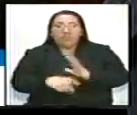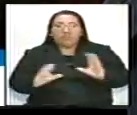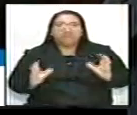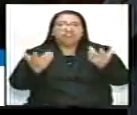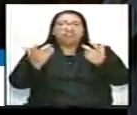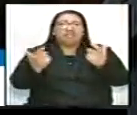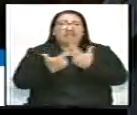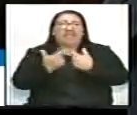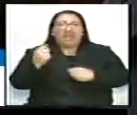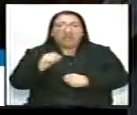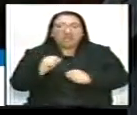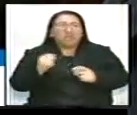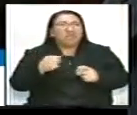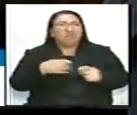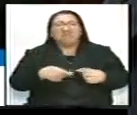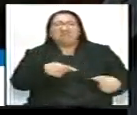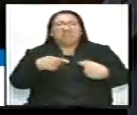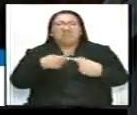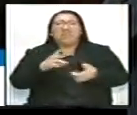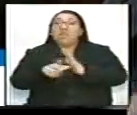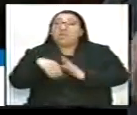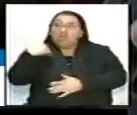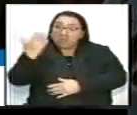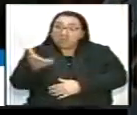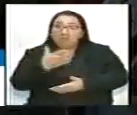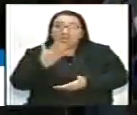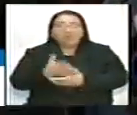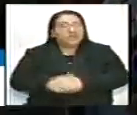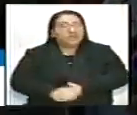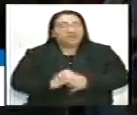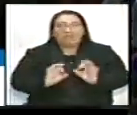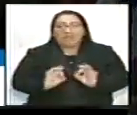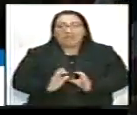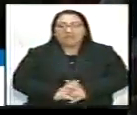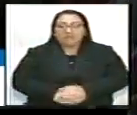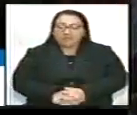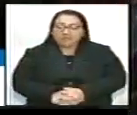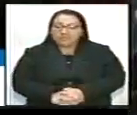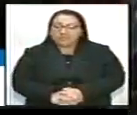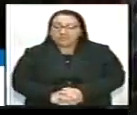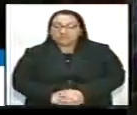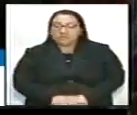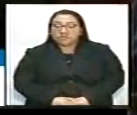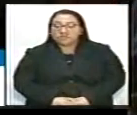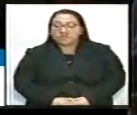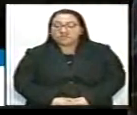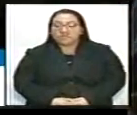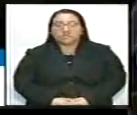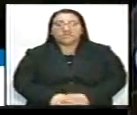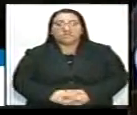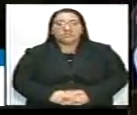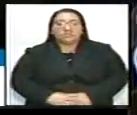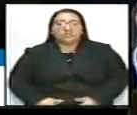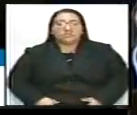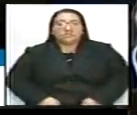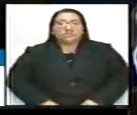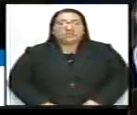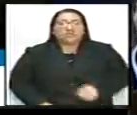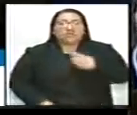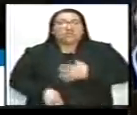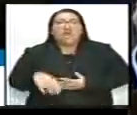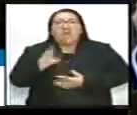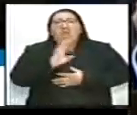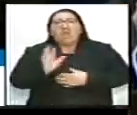subversivas, antisistémicas. Ese es el gran peligro. Entonces, pero que no nos distraigan con el tema